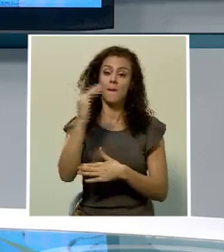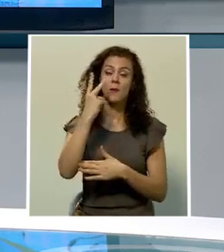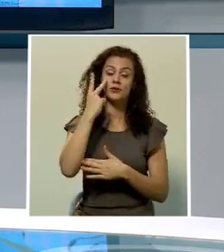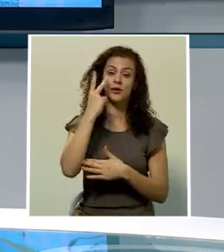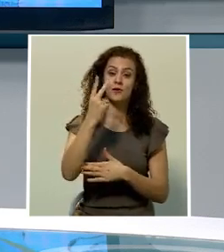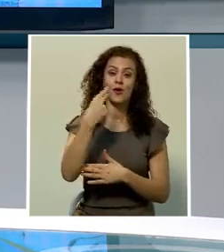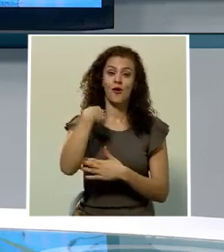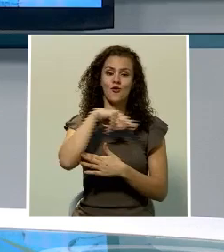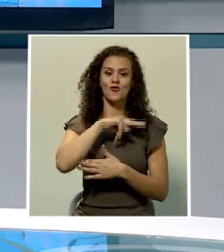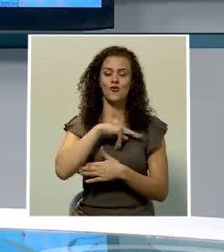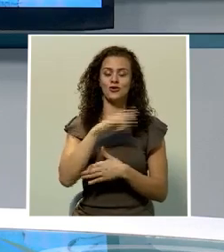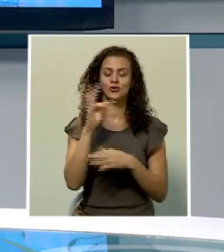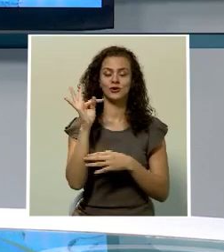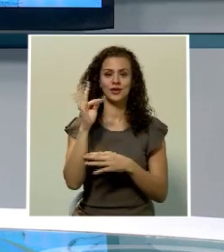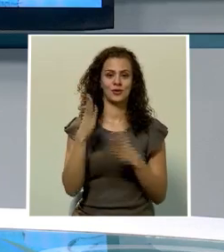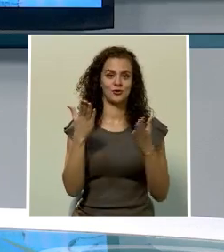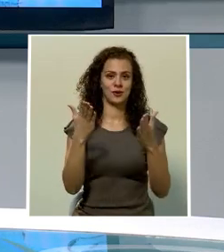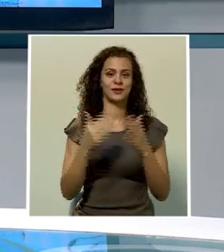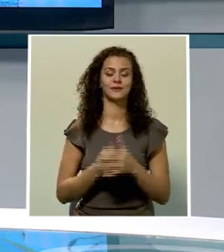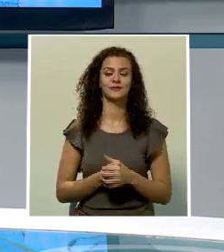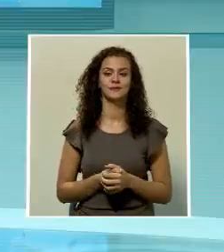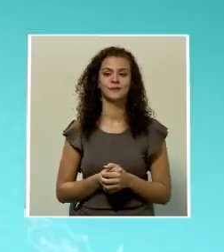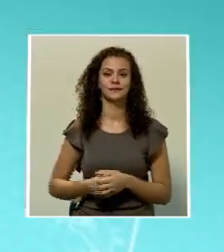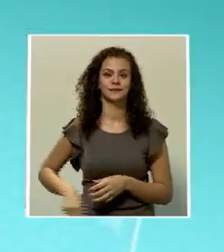ver nuestros titulares.